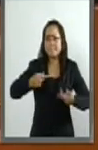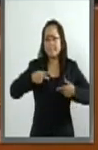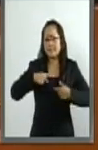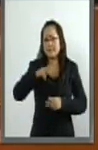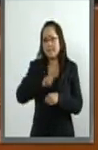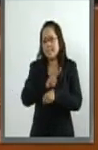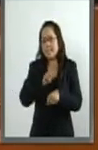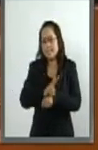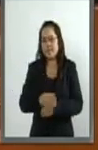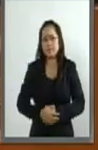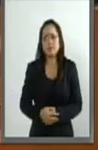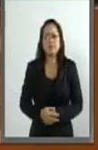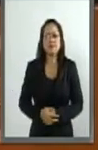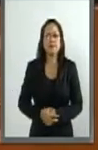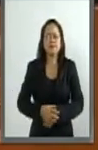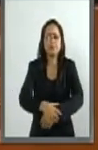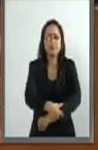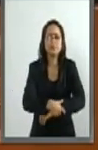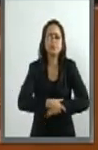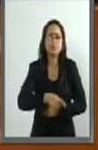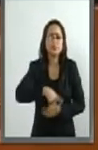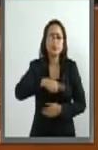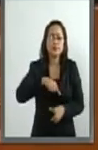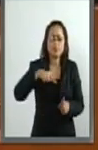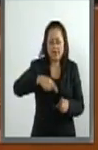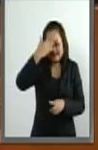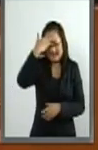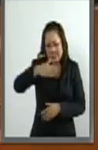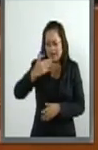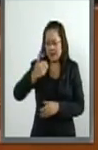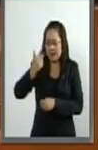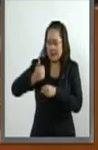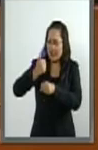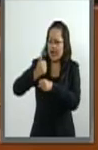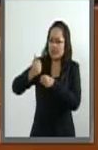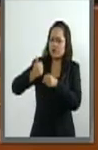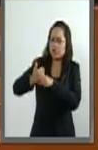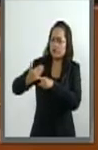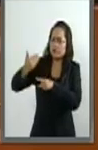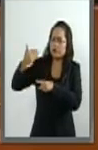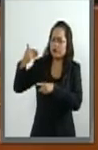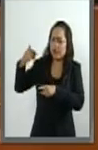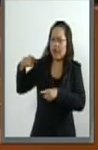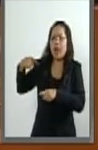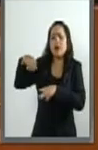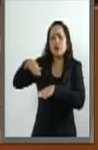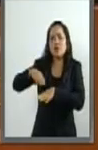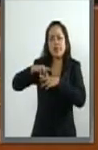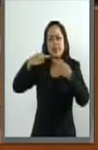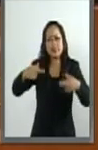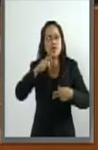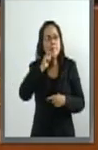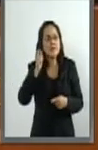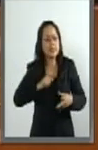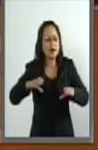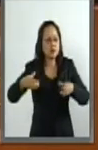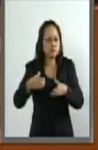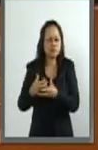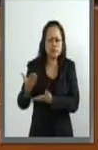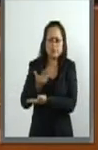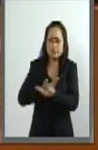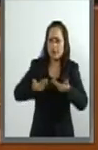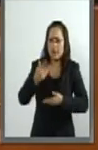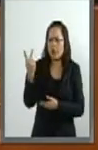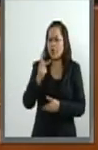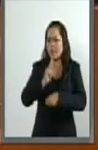venezolano. Conscientes de que la historia y la relación de amistad y de cooperación